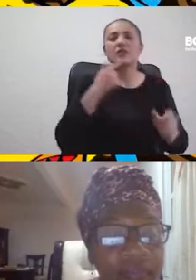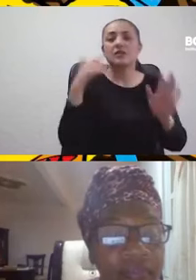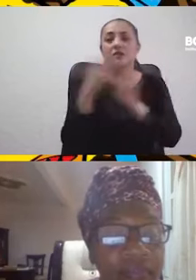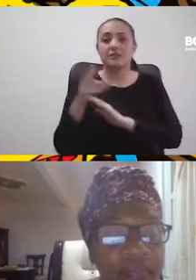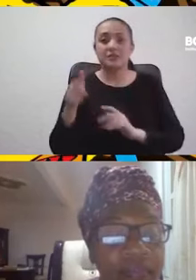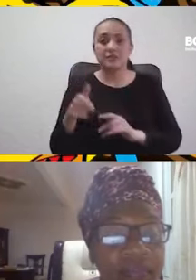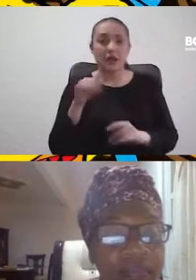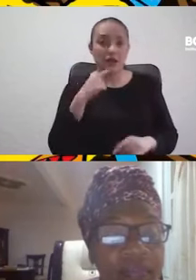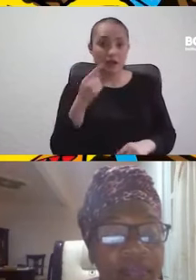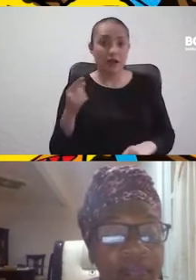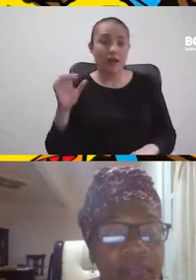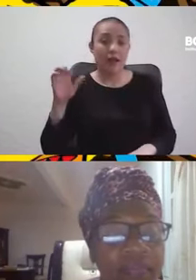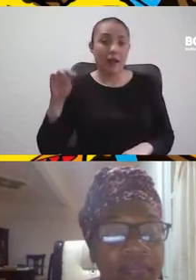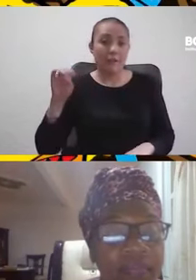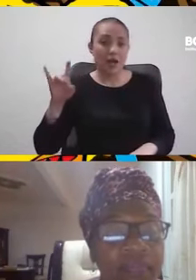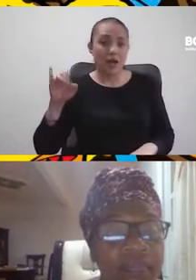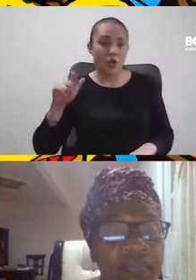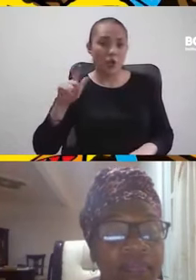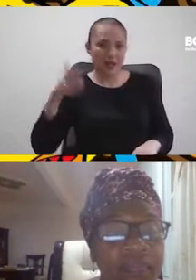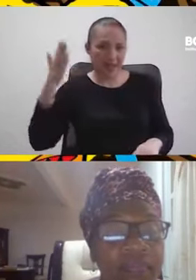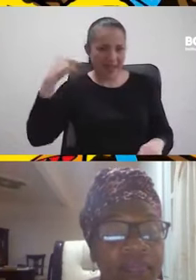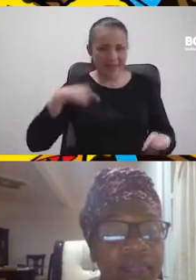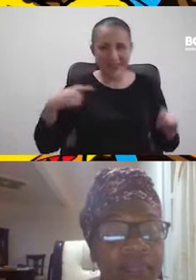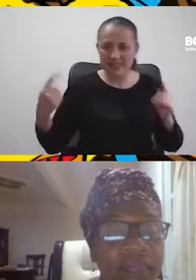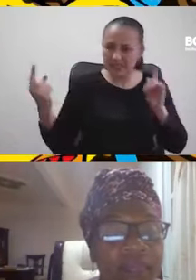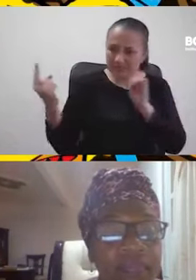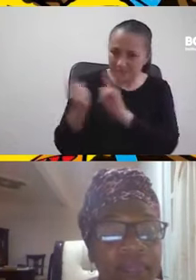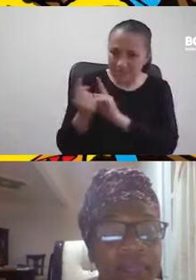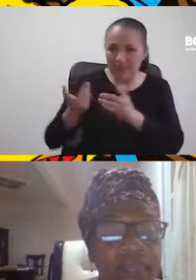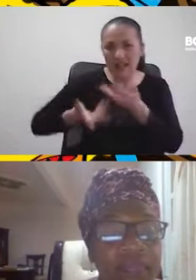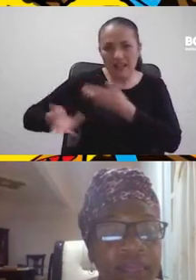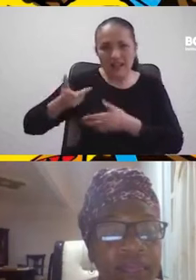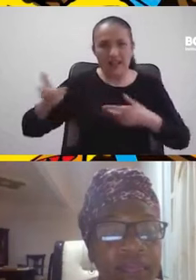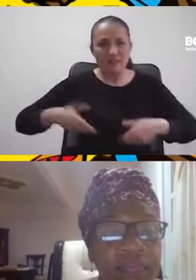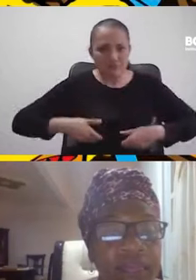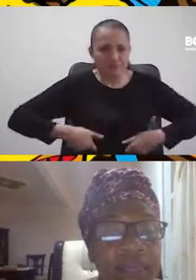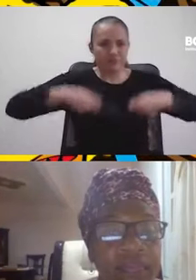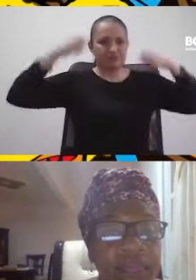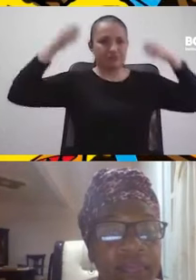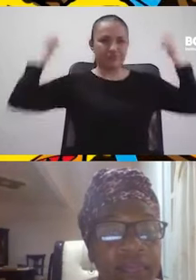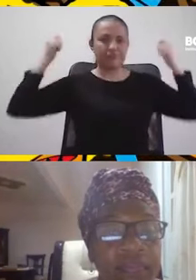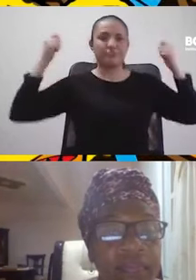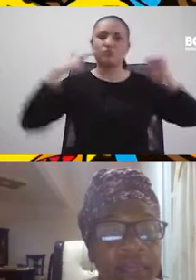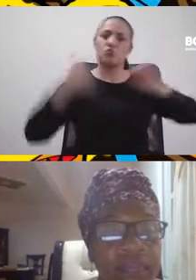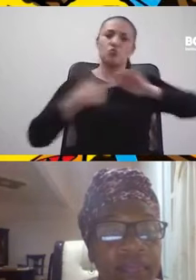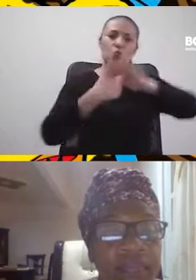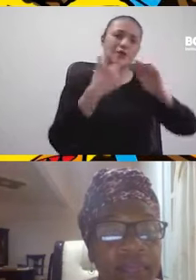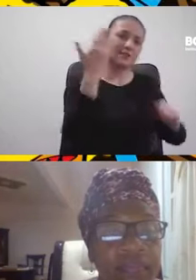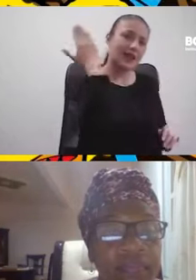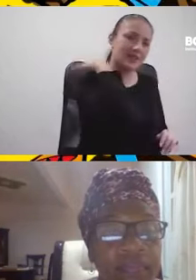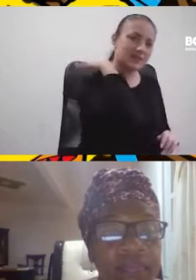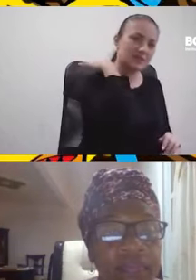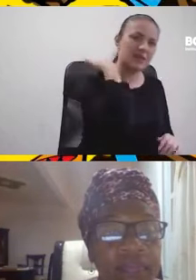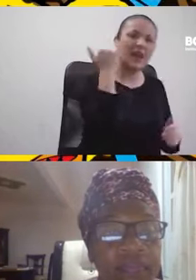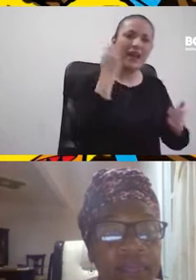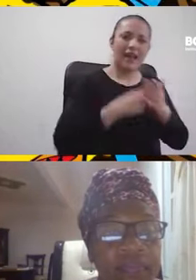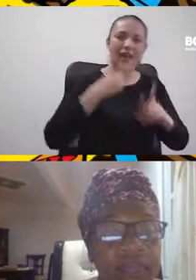en ese encuentro que tuvimos, que él se quitó la camisa y le mostró la espalda para que viera los latigazos que había